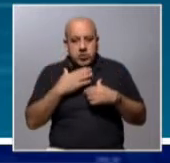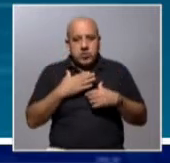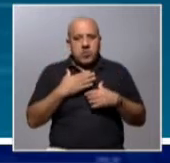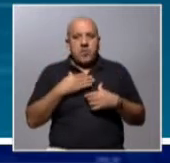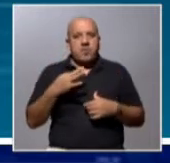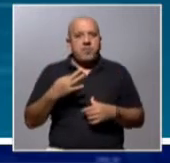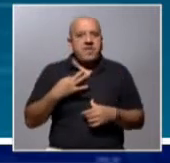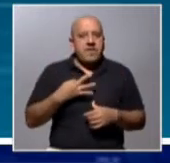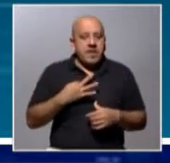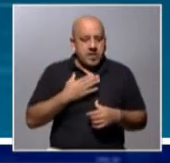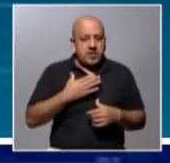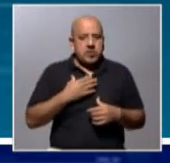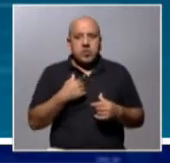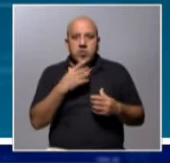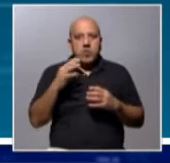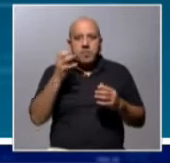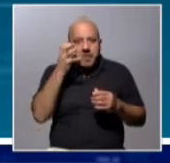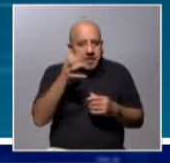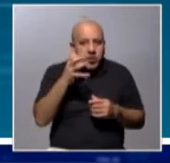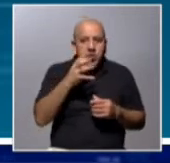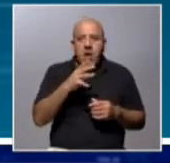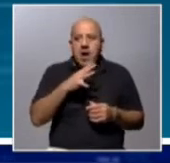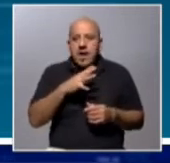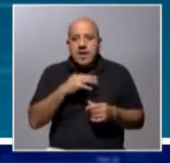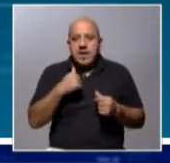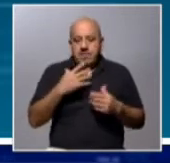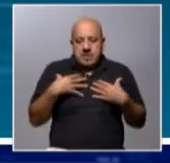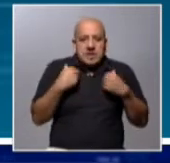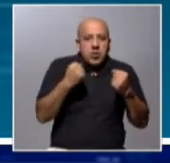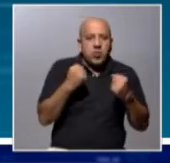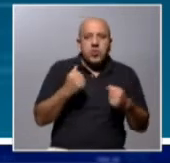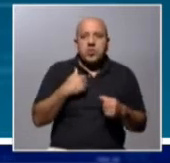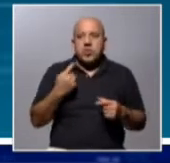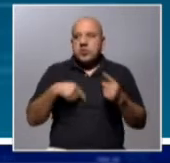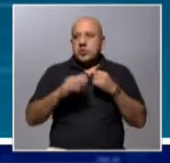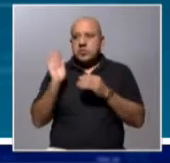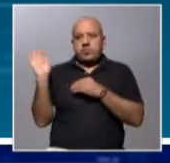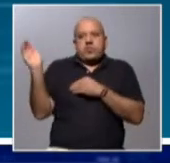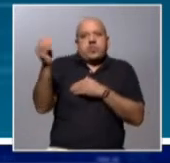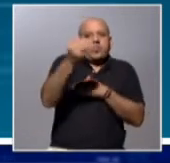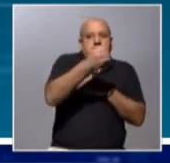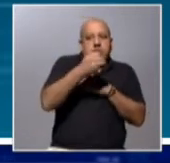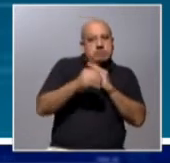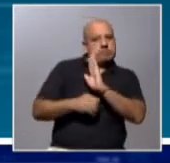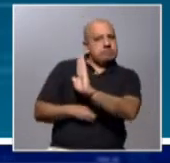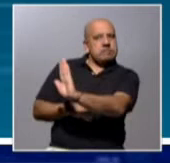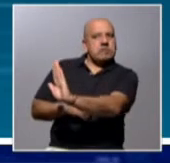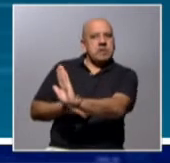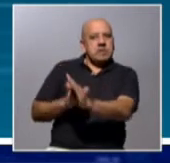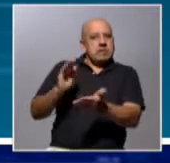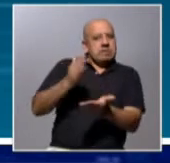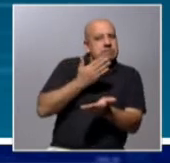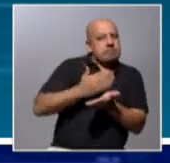es lo que está en juego al fin de cuentas, o mi vida o mi salud, bueno, me pongo en este lugar de atacar al otro o de